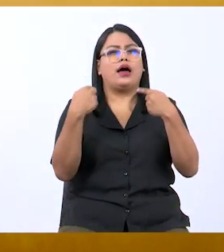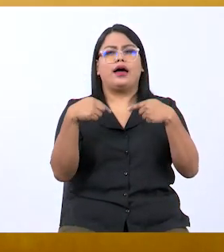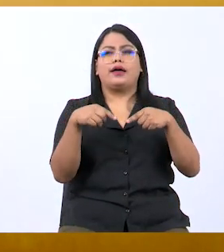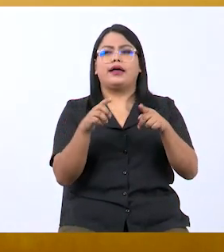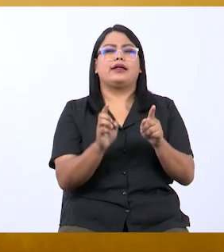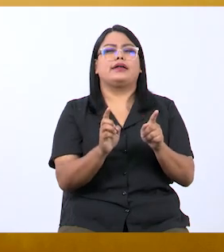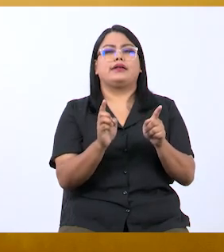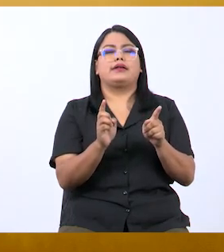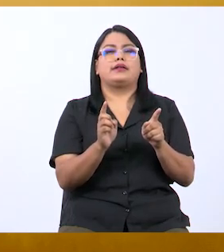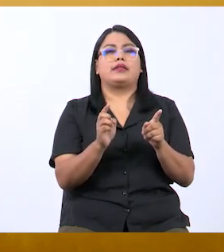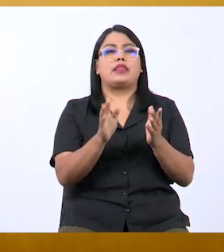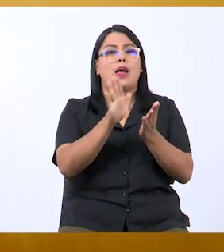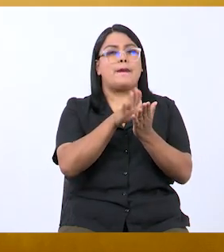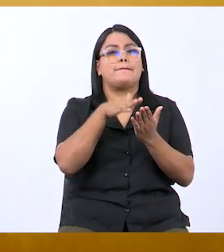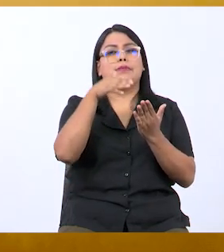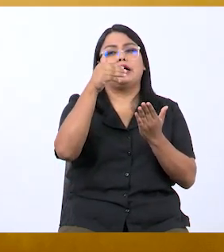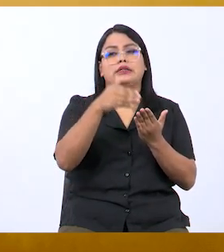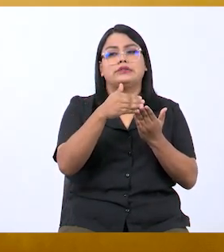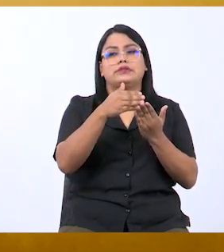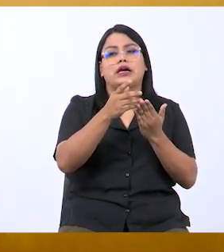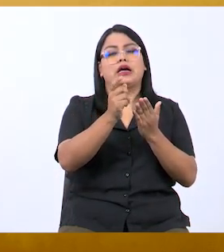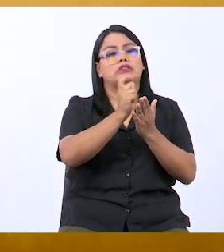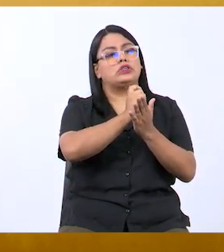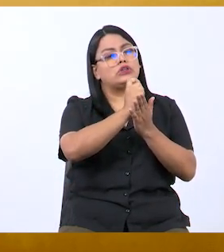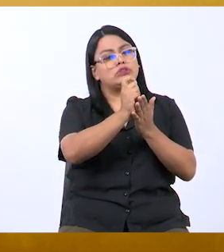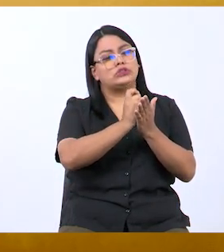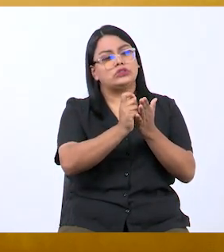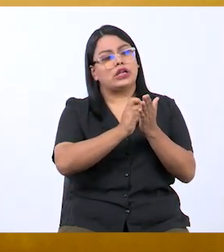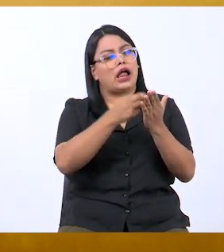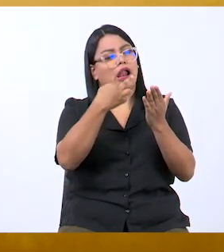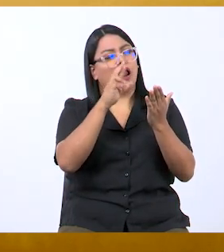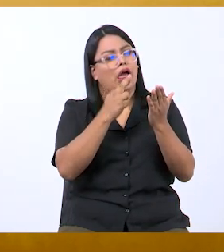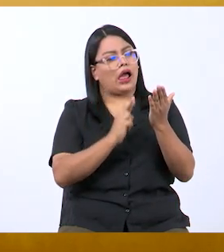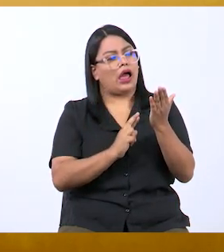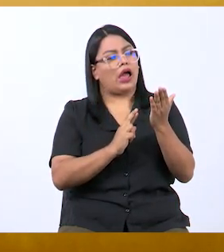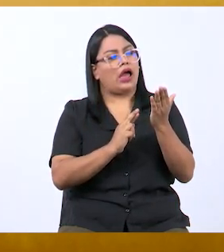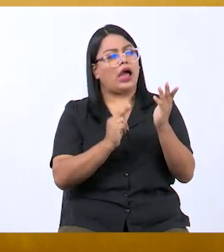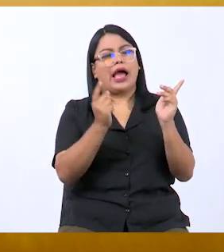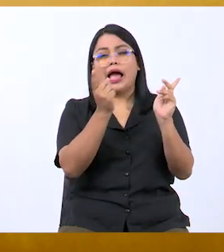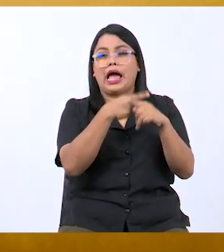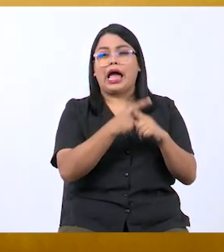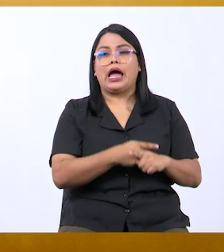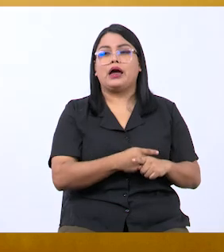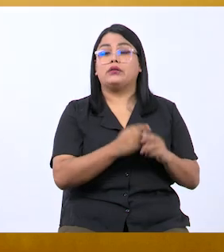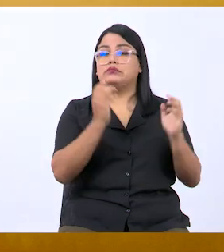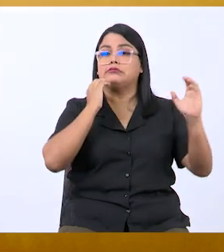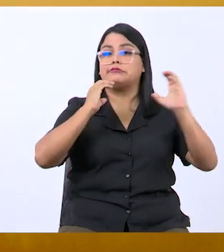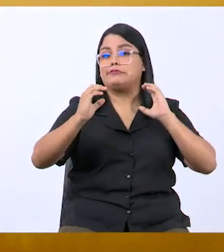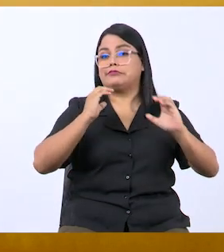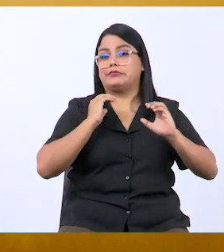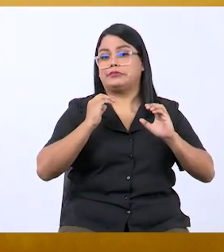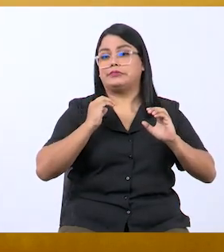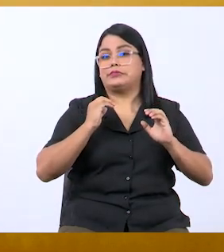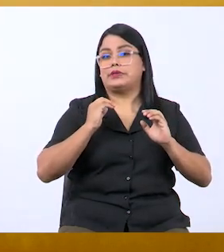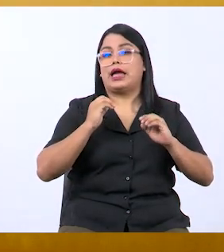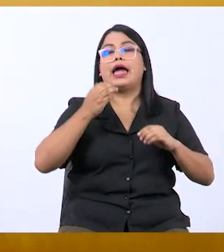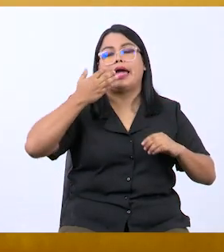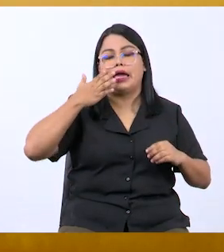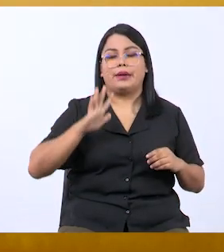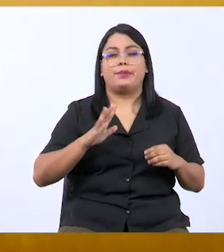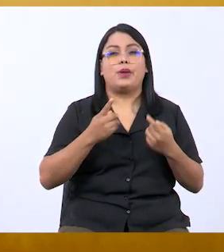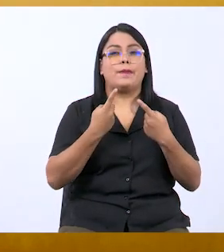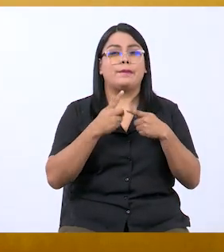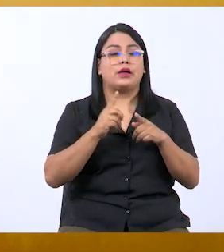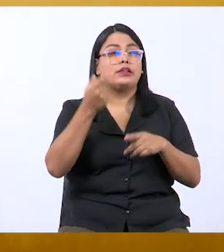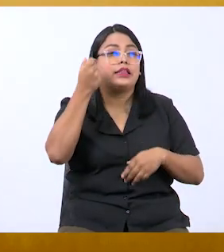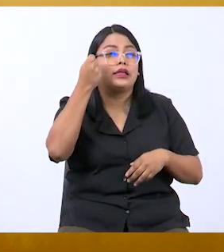transitar por la planificación, la textualización, la revisión, la edición y la publicación. Ese es un ejemplo,